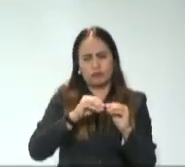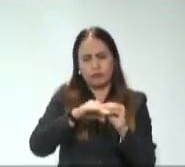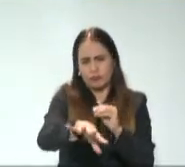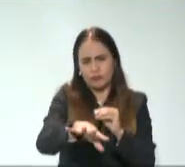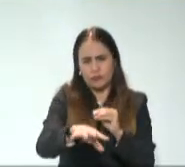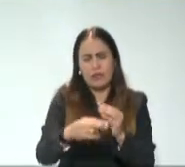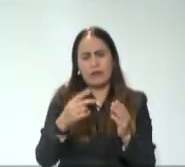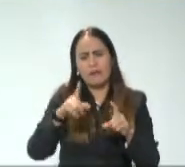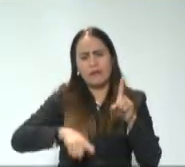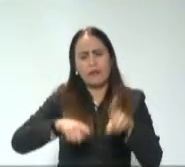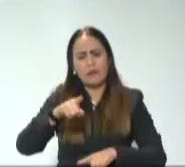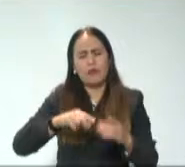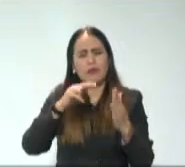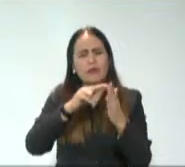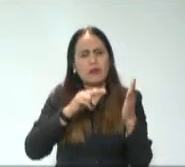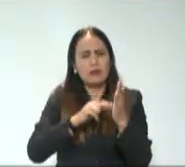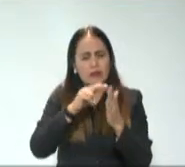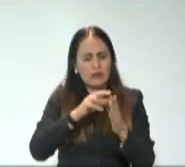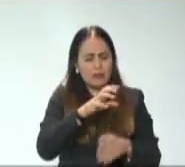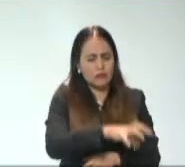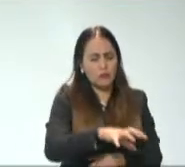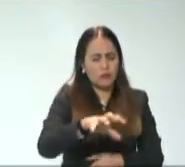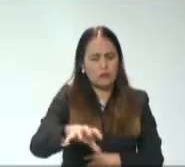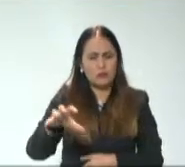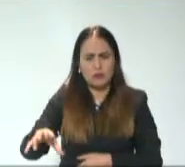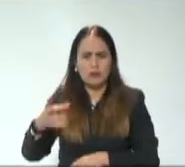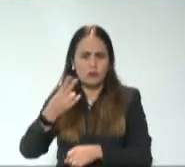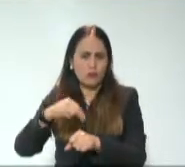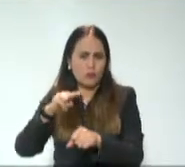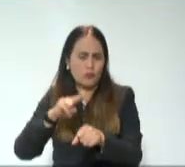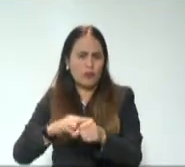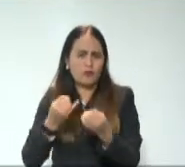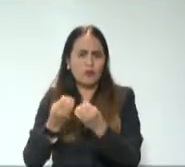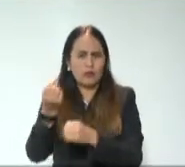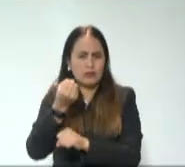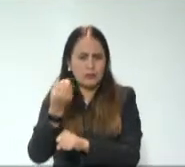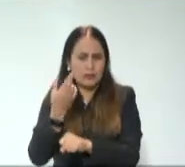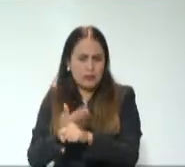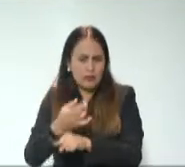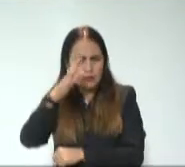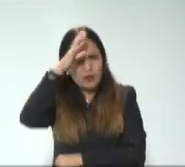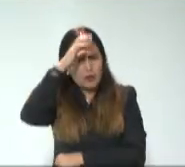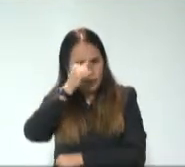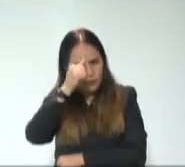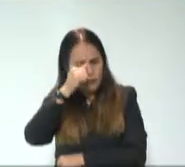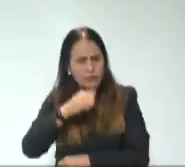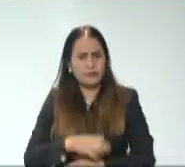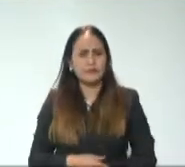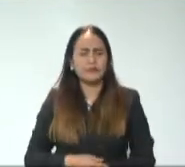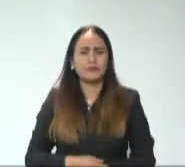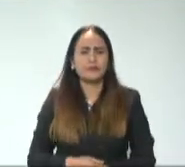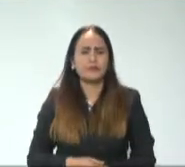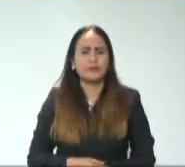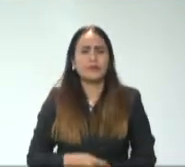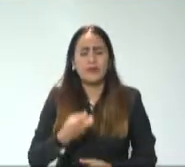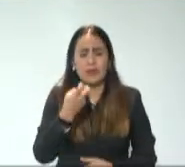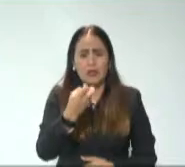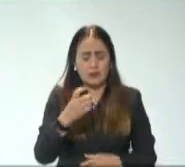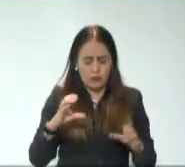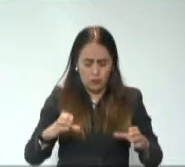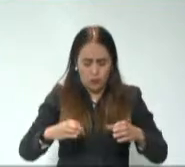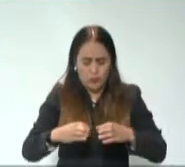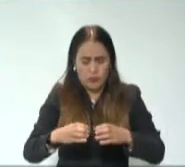las reglas de las comisiones ordinarias y cuenta con un secretario de acuerdos a mayor abundamiento este comité